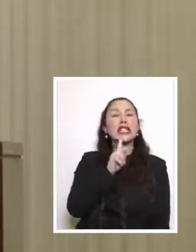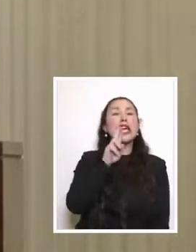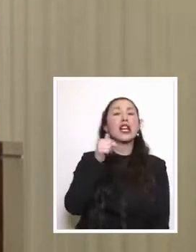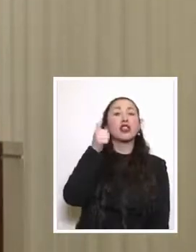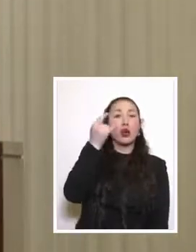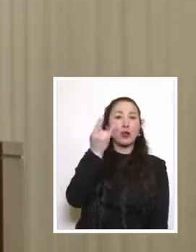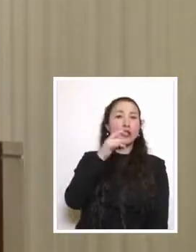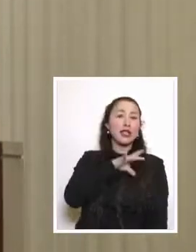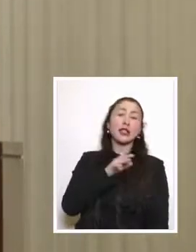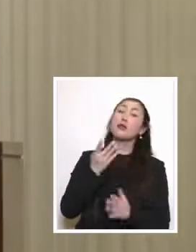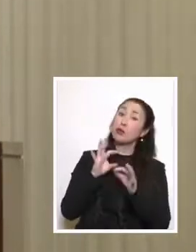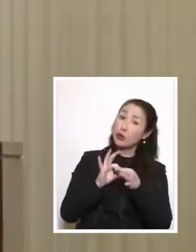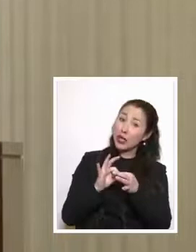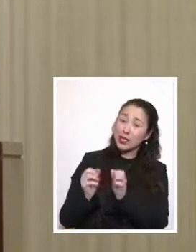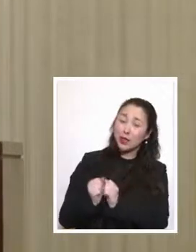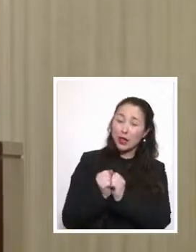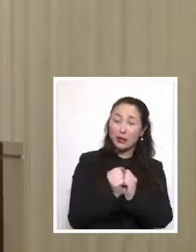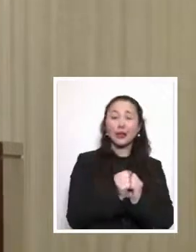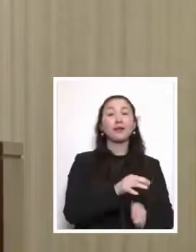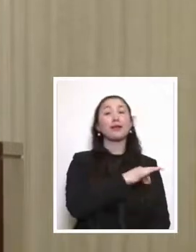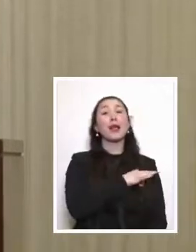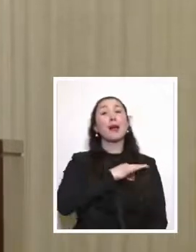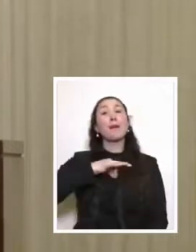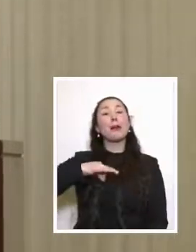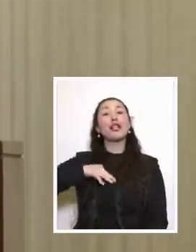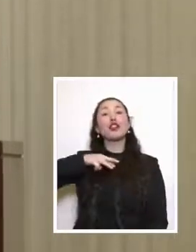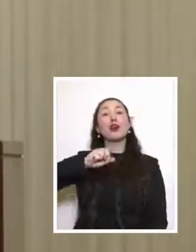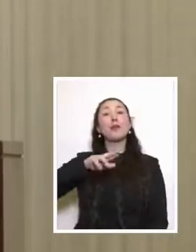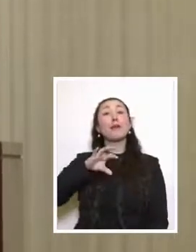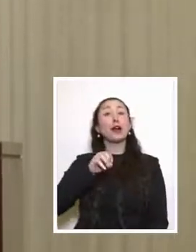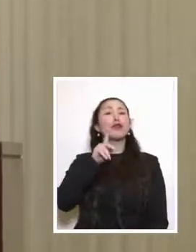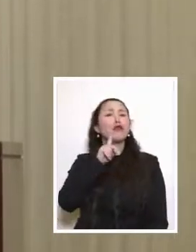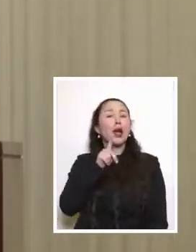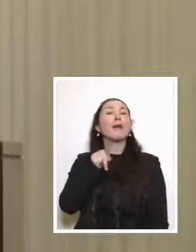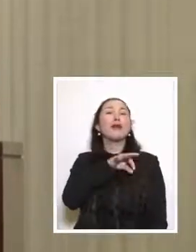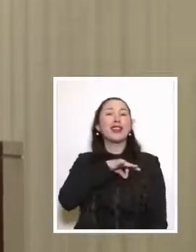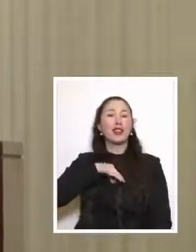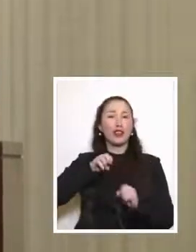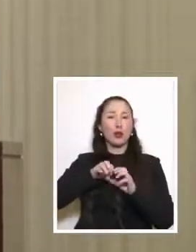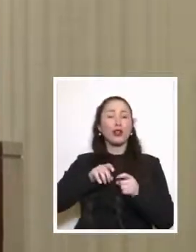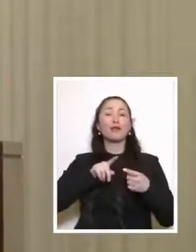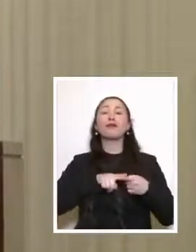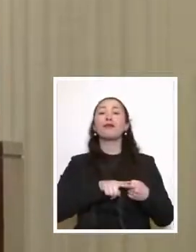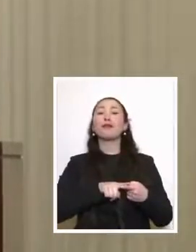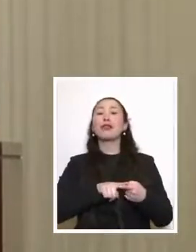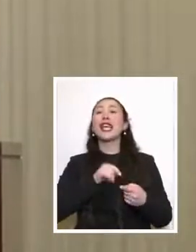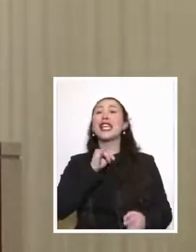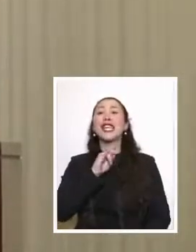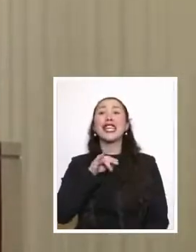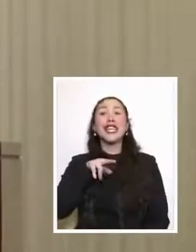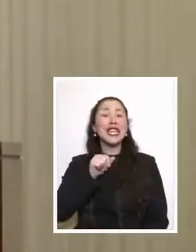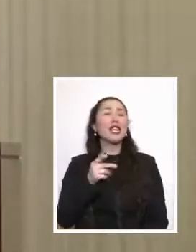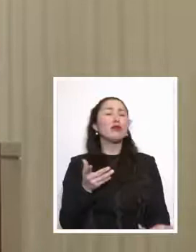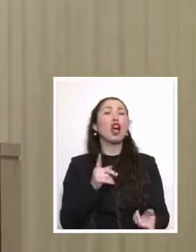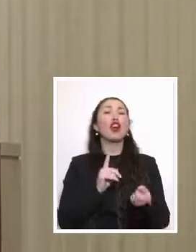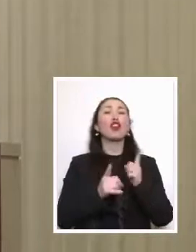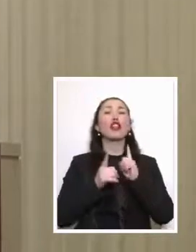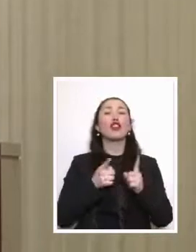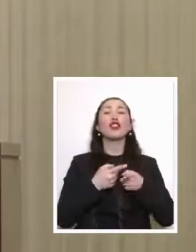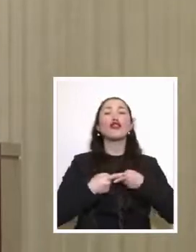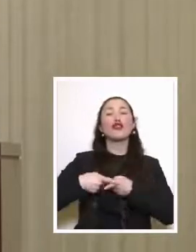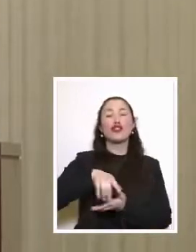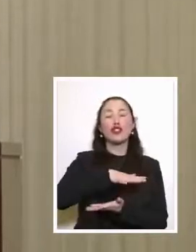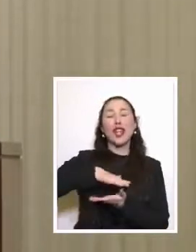Universidad de Chile, gracias por acompañarnos. Al ministro Marco Antonio Ávila, ministro de Educación. A la señora Irina Caramanos, coordinadora sociocultural